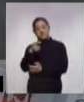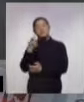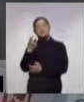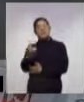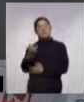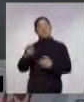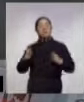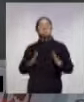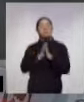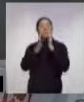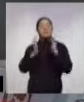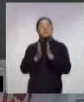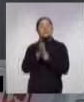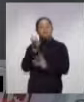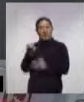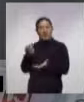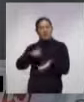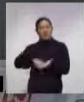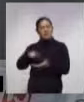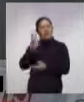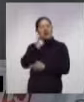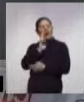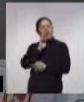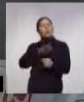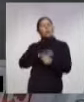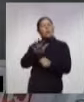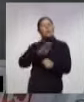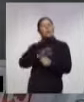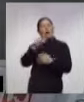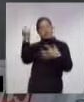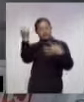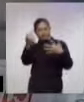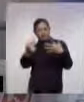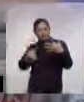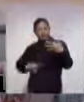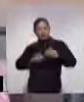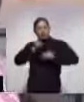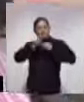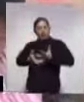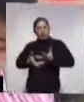participa en esta ruta. Veamos cuáles son los servicios que ofrece.